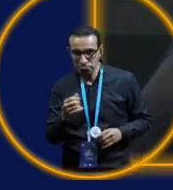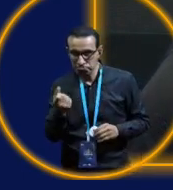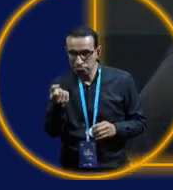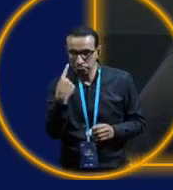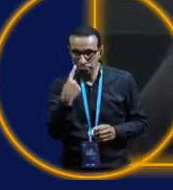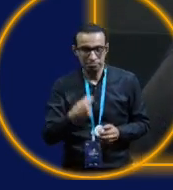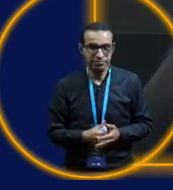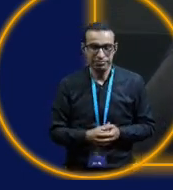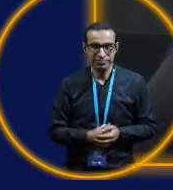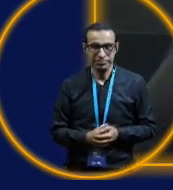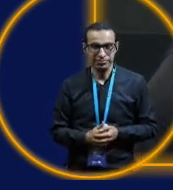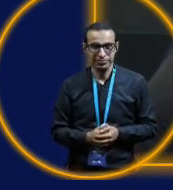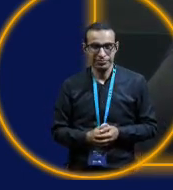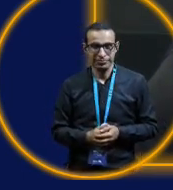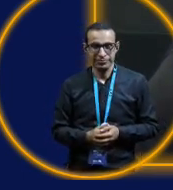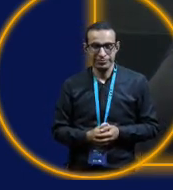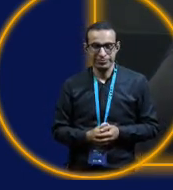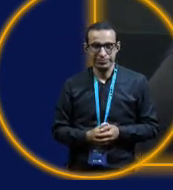eso